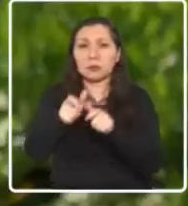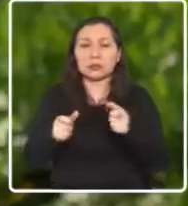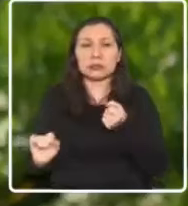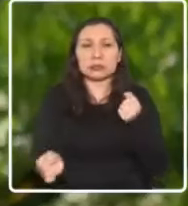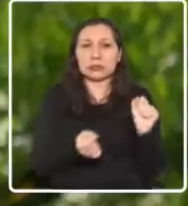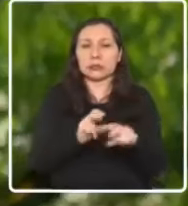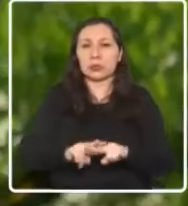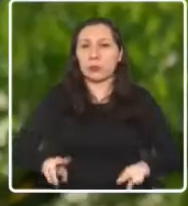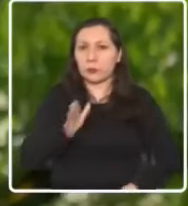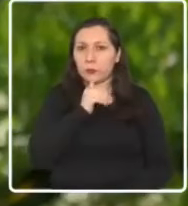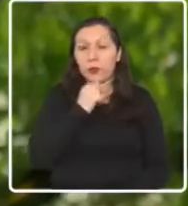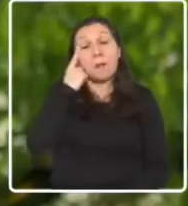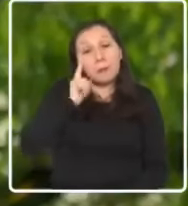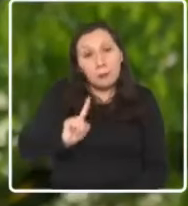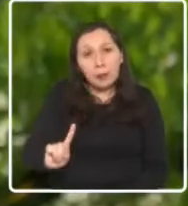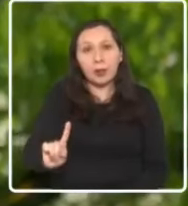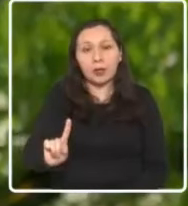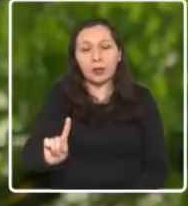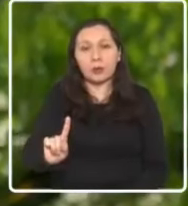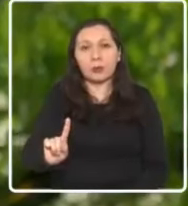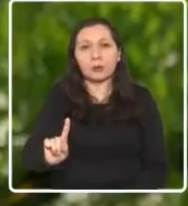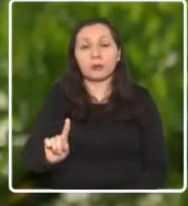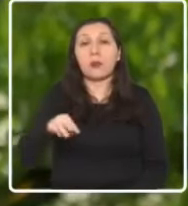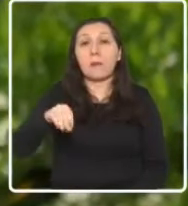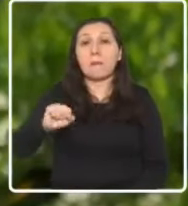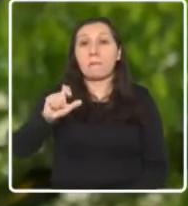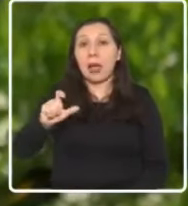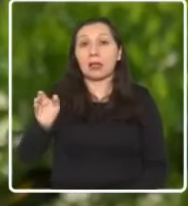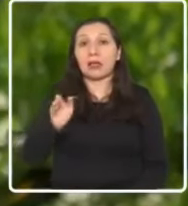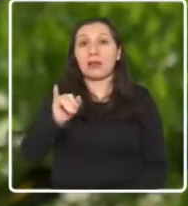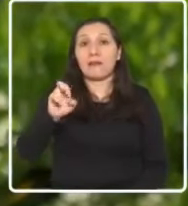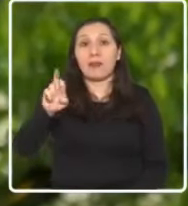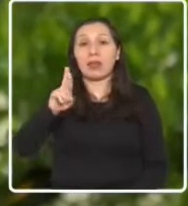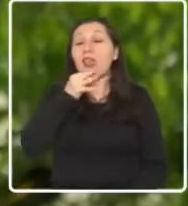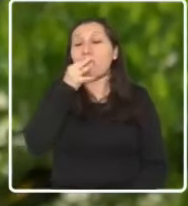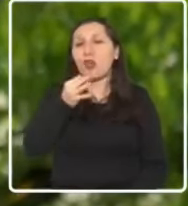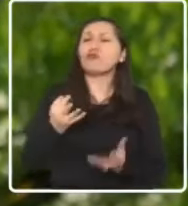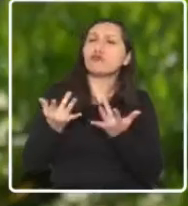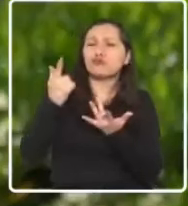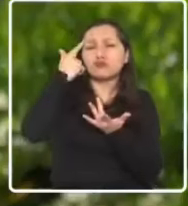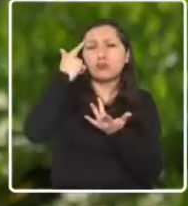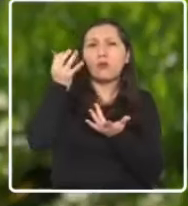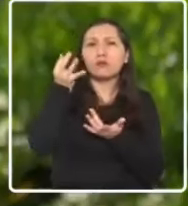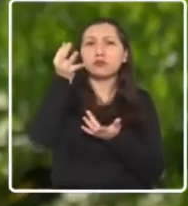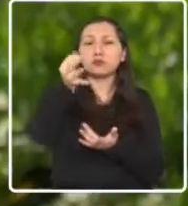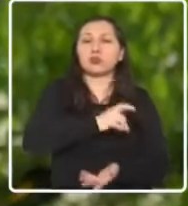intranquilidad. Pero sin embargo, McKeever señalaba que tenía esperanza en el futuro de